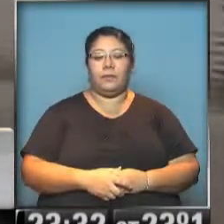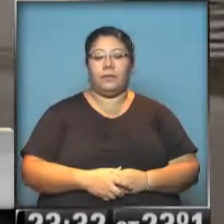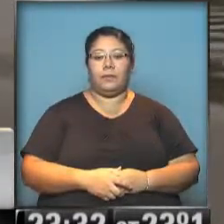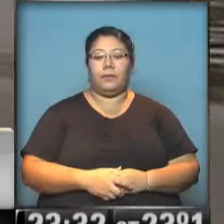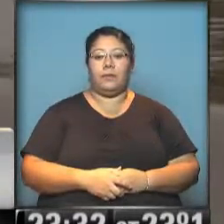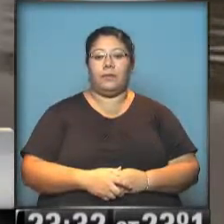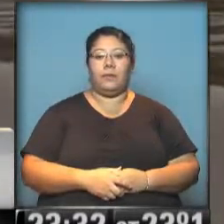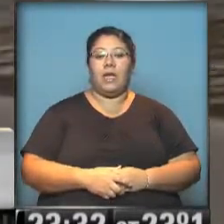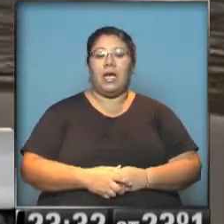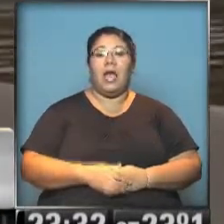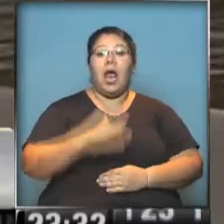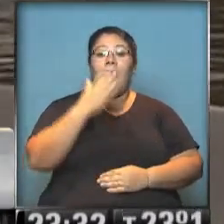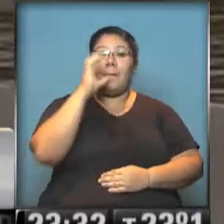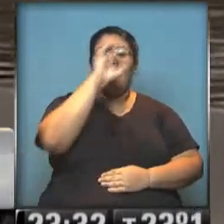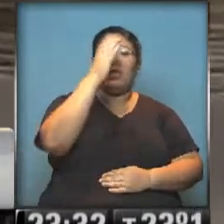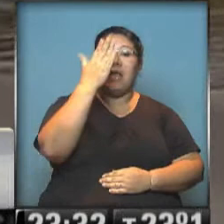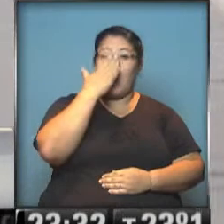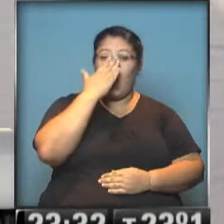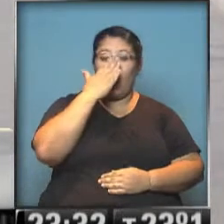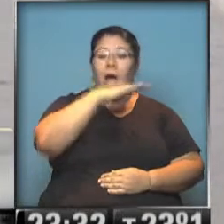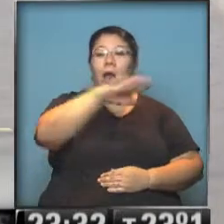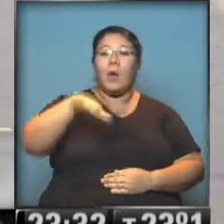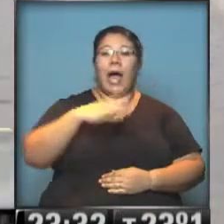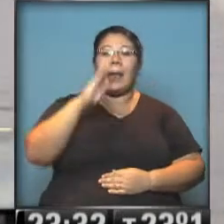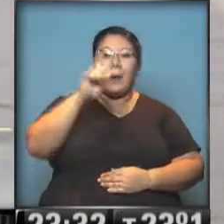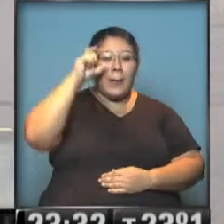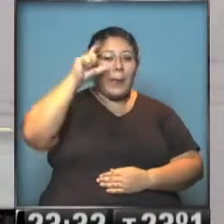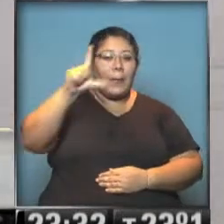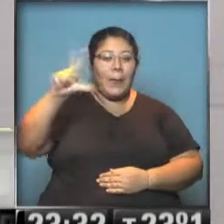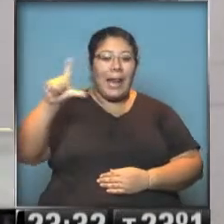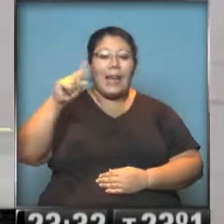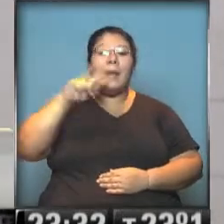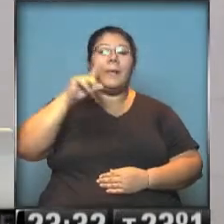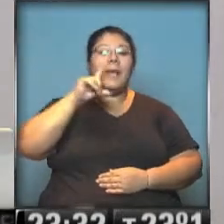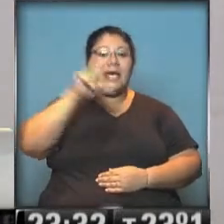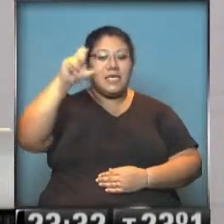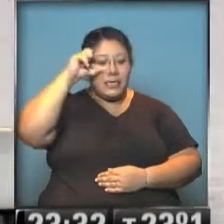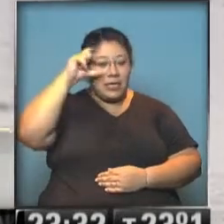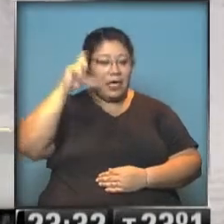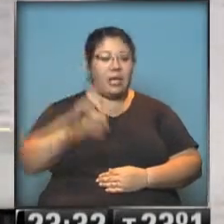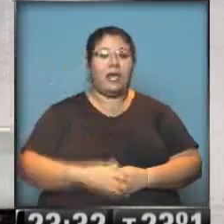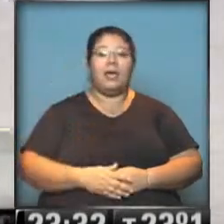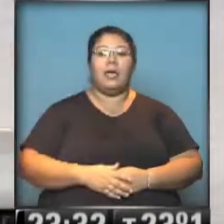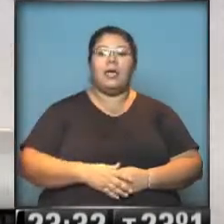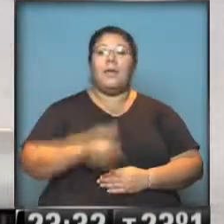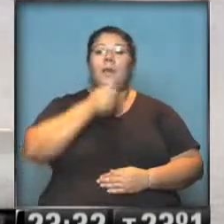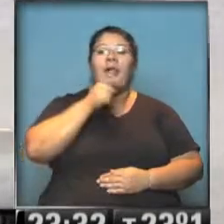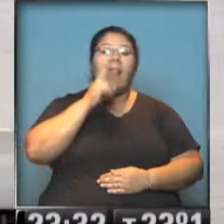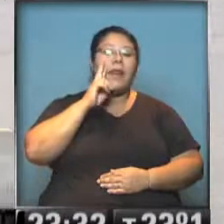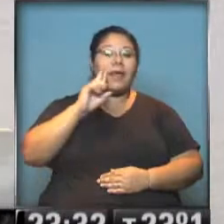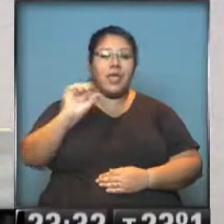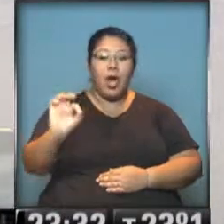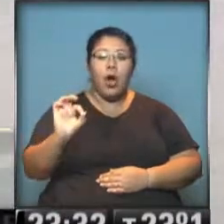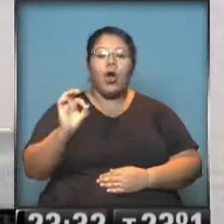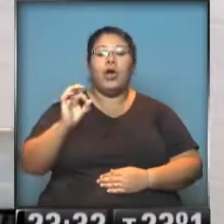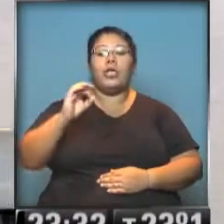En el sudeste de Córdoba, en la localidad de Belleville, se espera el pico de la crecida del río Talamochita para el viernes.